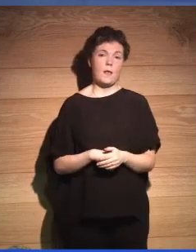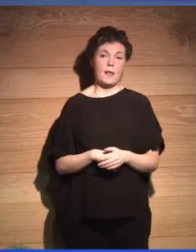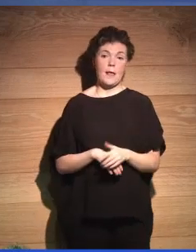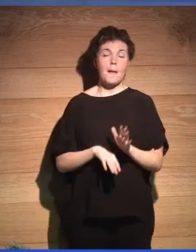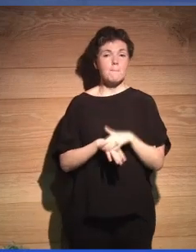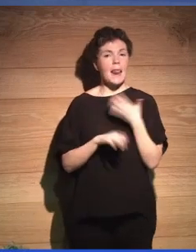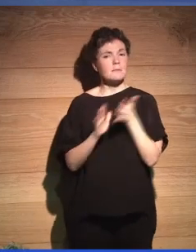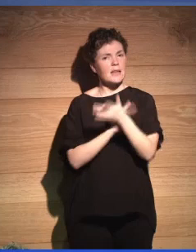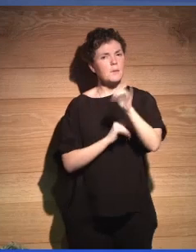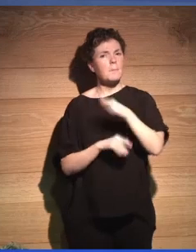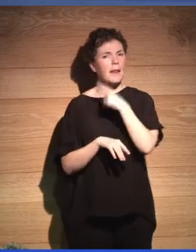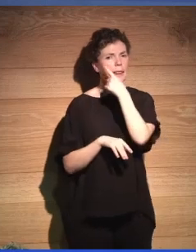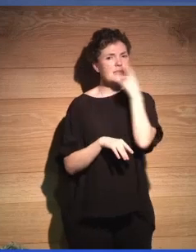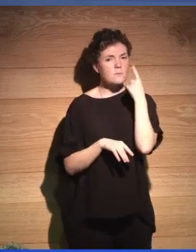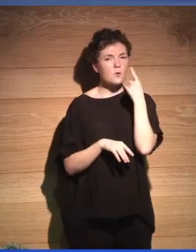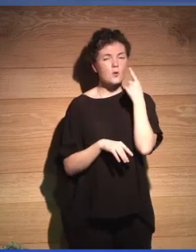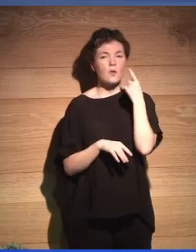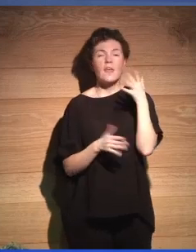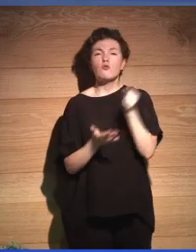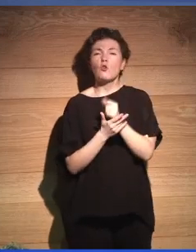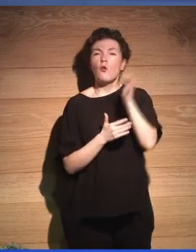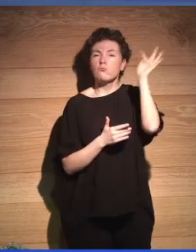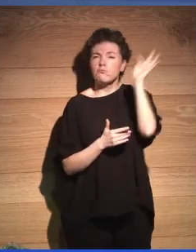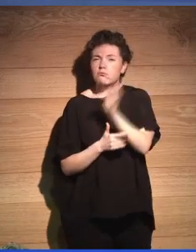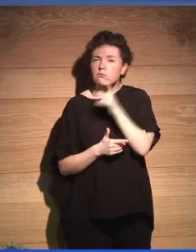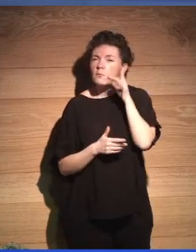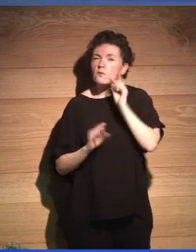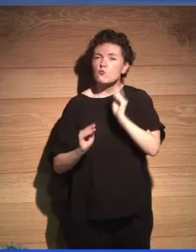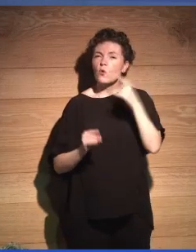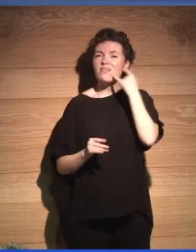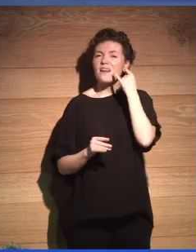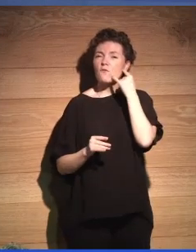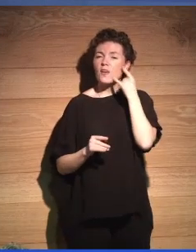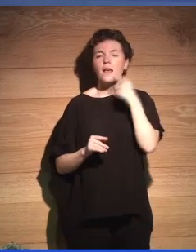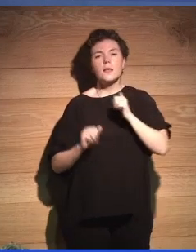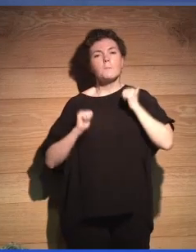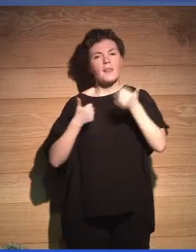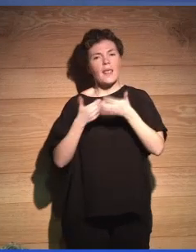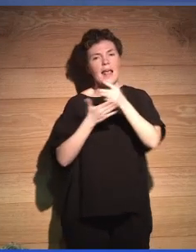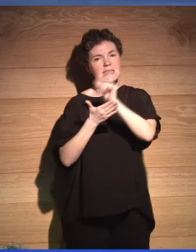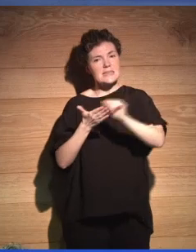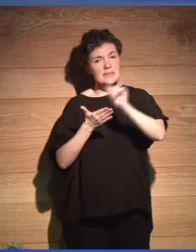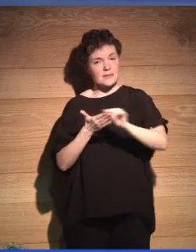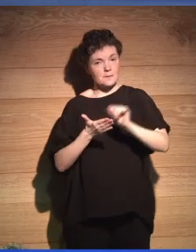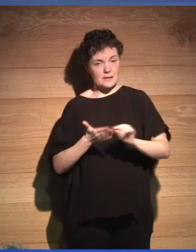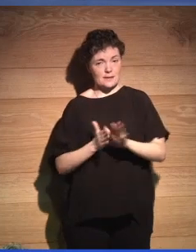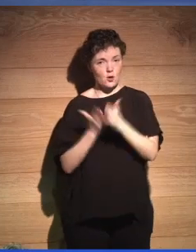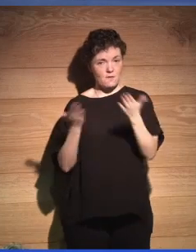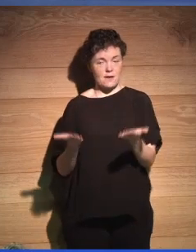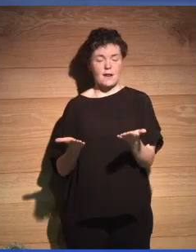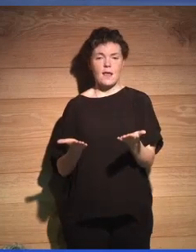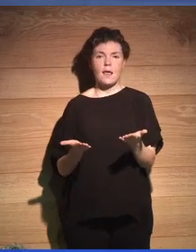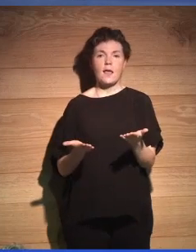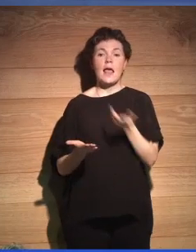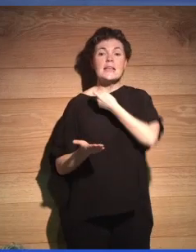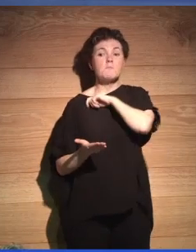contarlo y también para dar testimonio de todo lo que había vivido en la Telefónica, empezó a escribir una novela. Poco después de